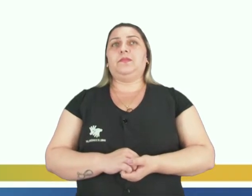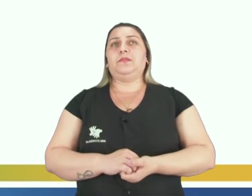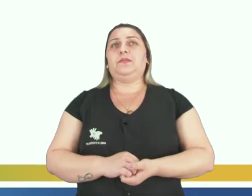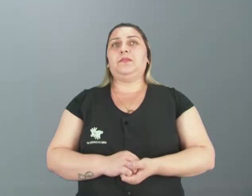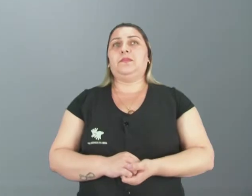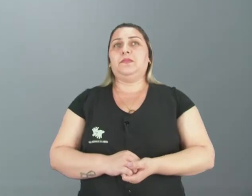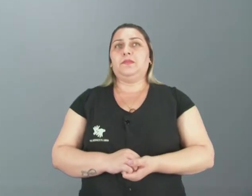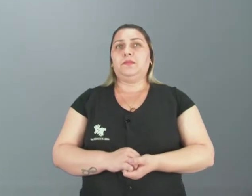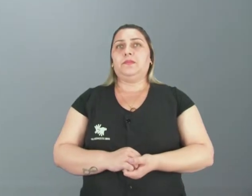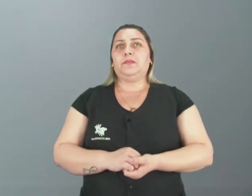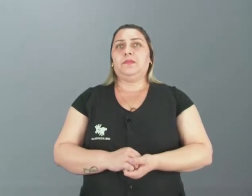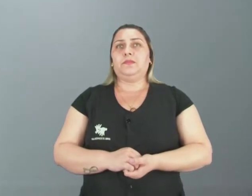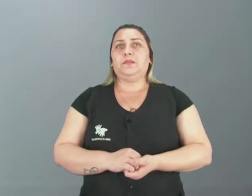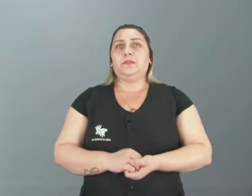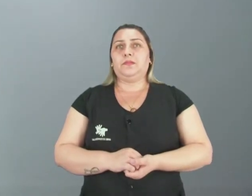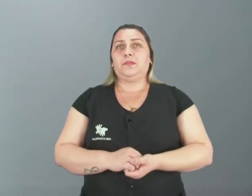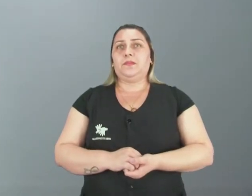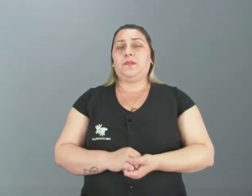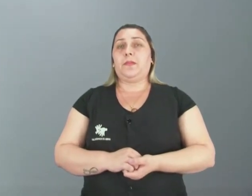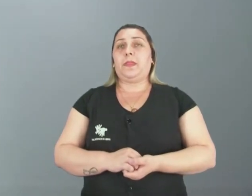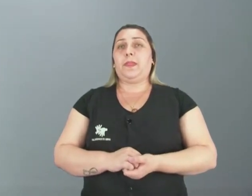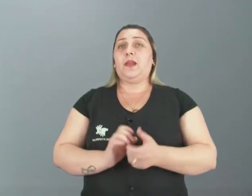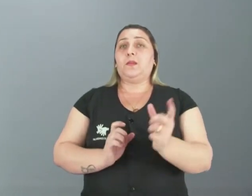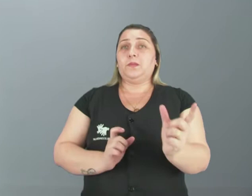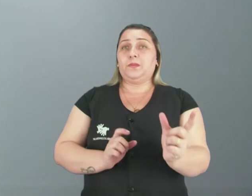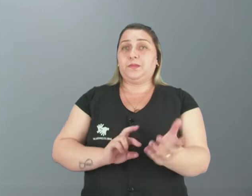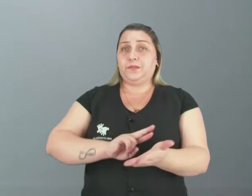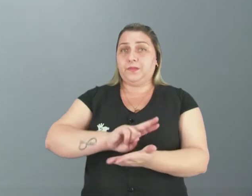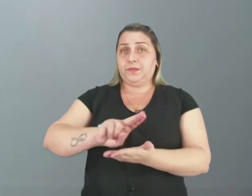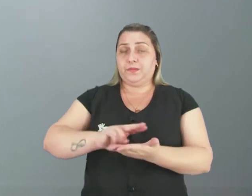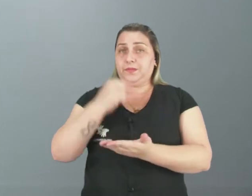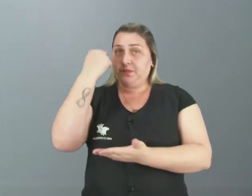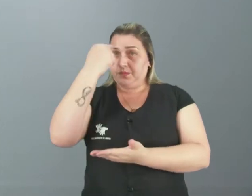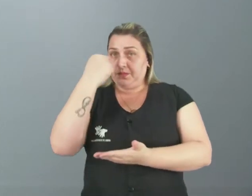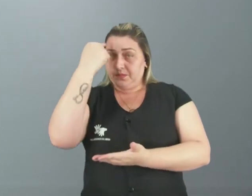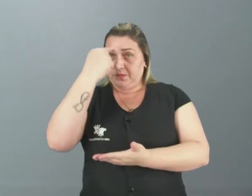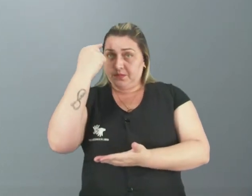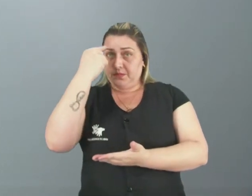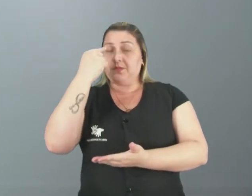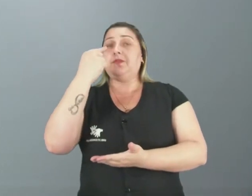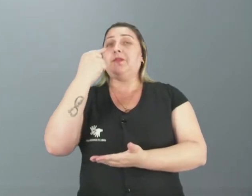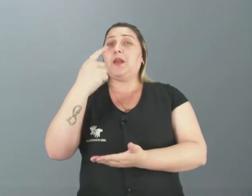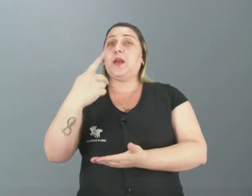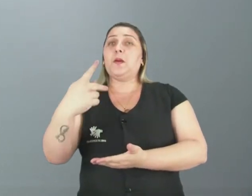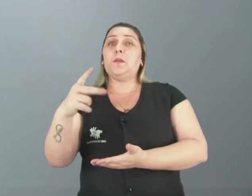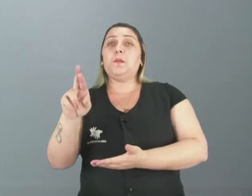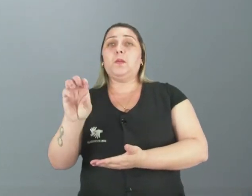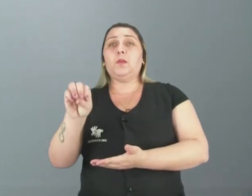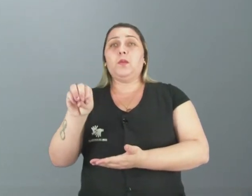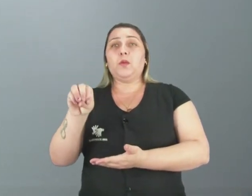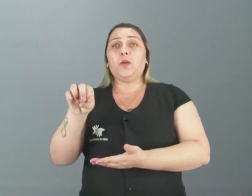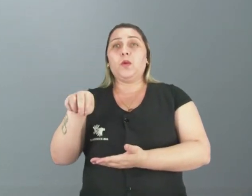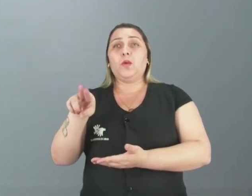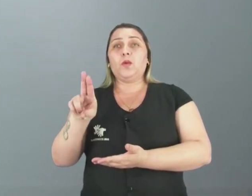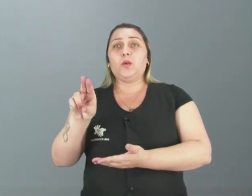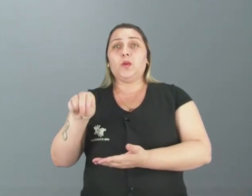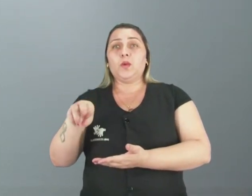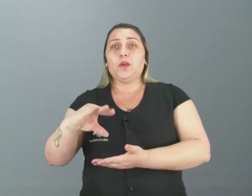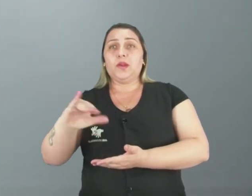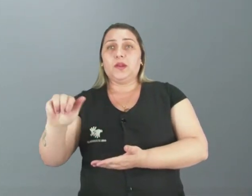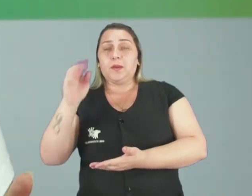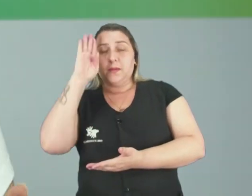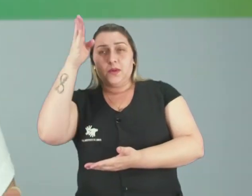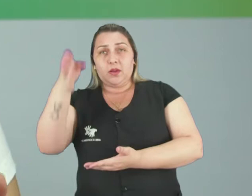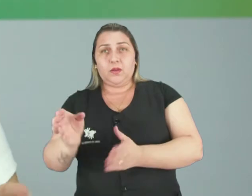que seria essa variante rioplatense? É uma variedade da língua espanhola, uma variedade de pronúncia da língua espanhola, que está aí